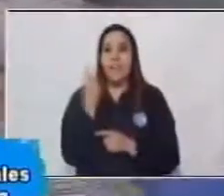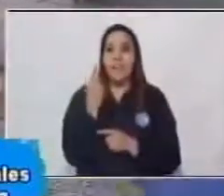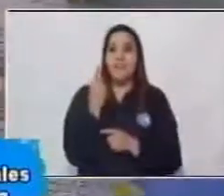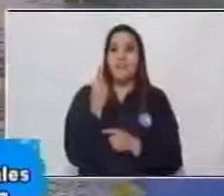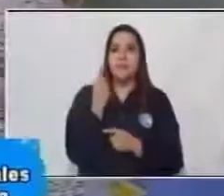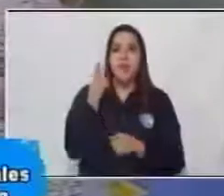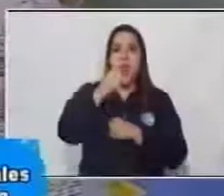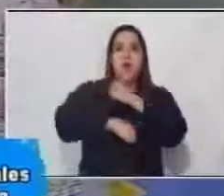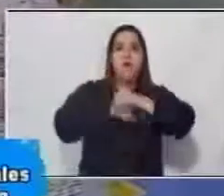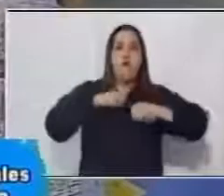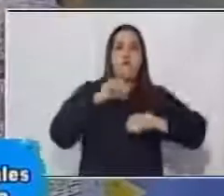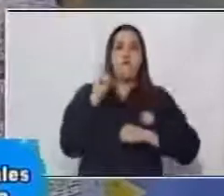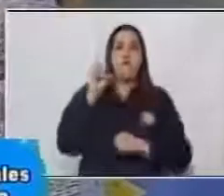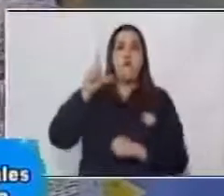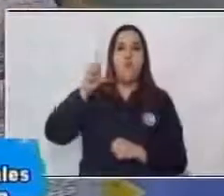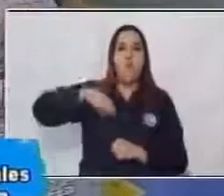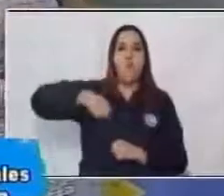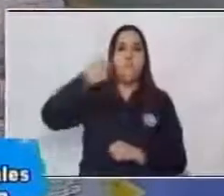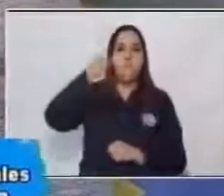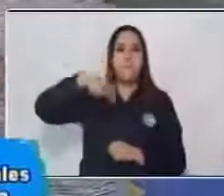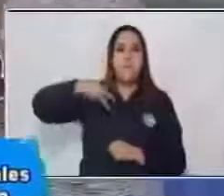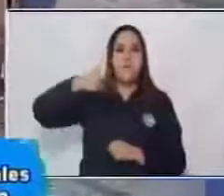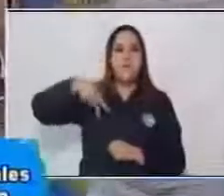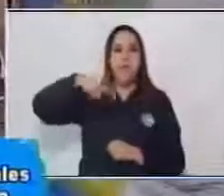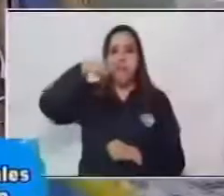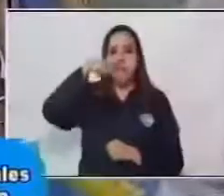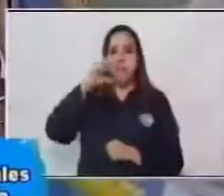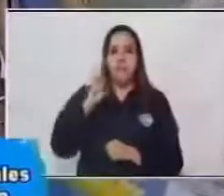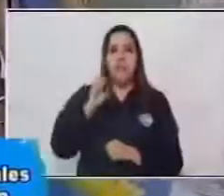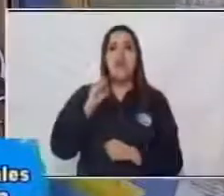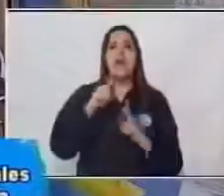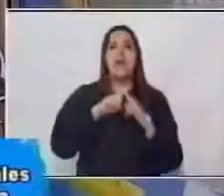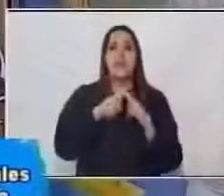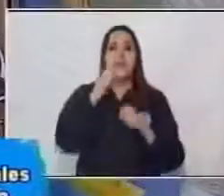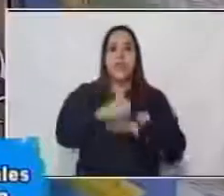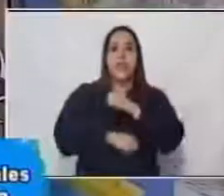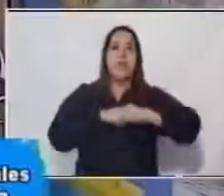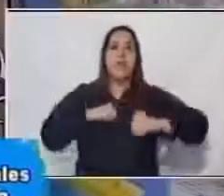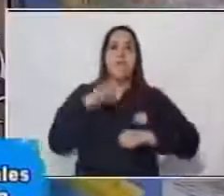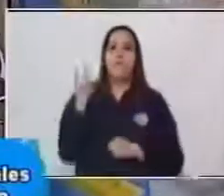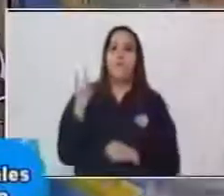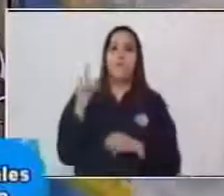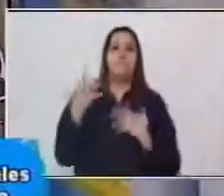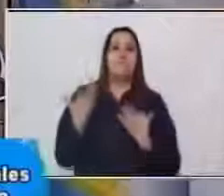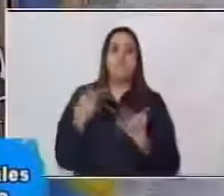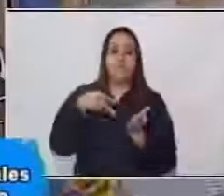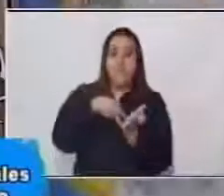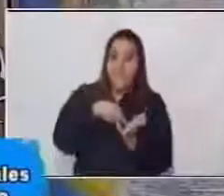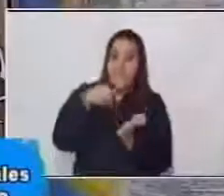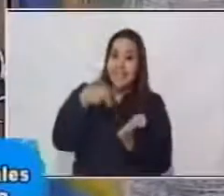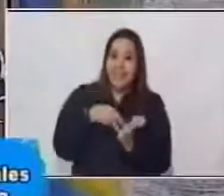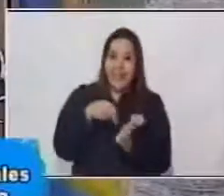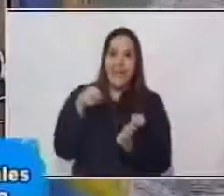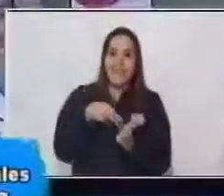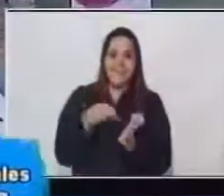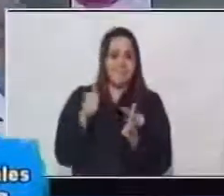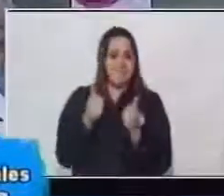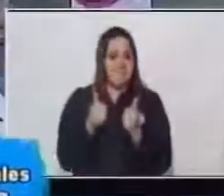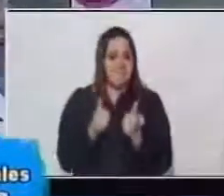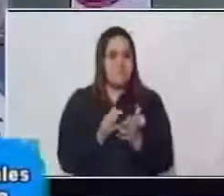Falta fulminante. Fulminante empieza con fu. ¿Y qué hacemos en fu? Saltar. Muy